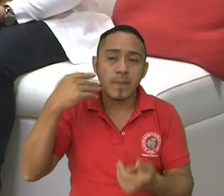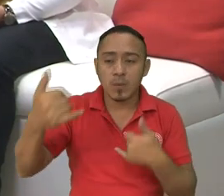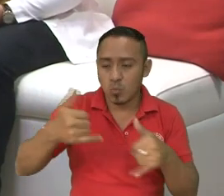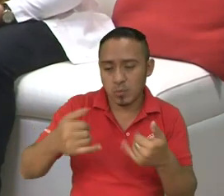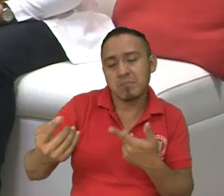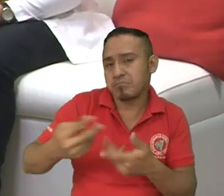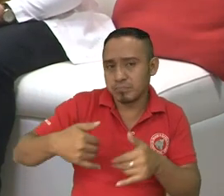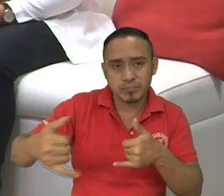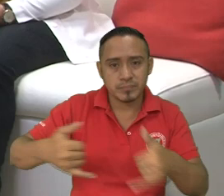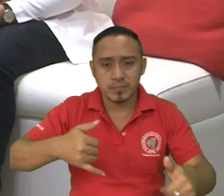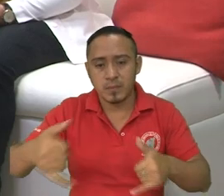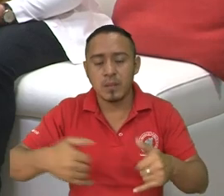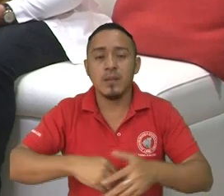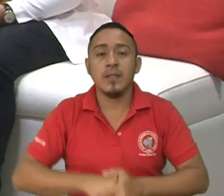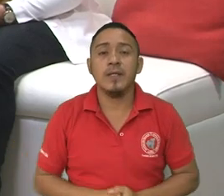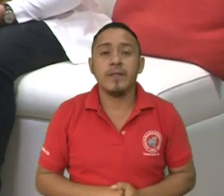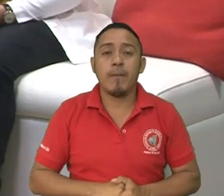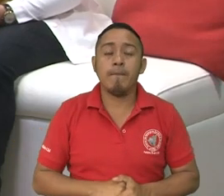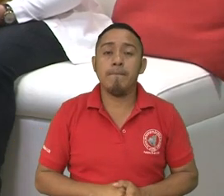Ahora,